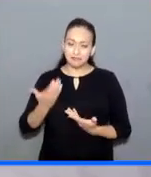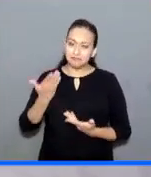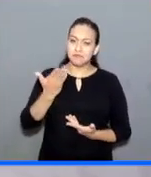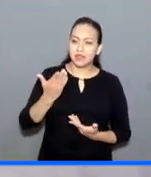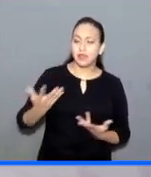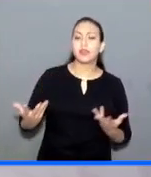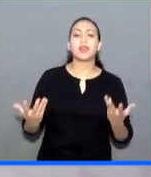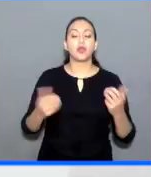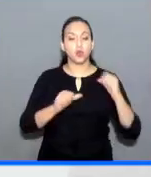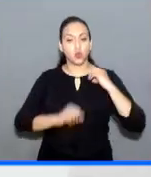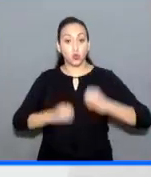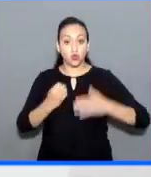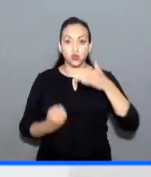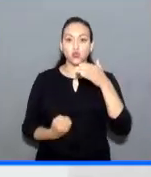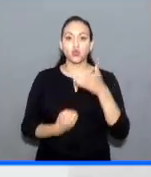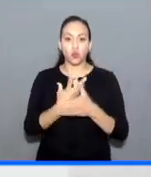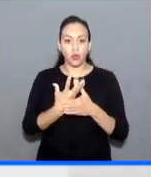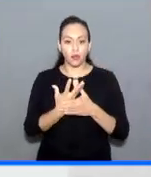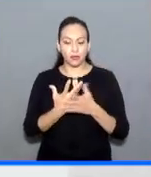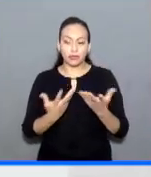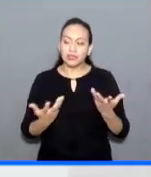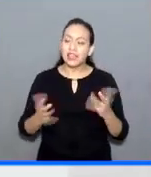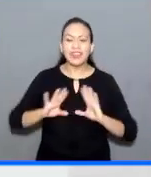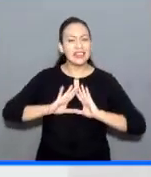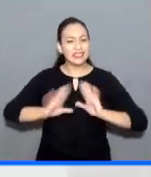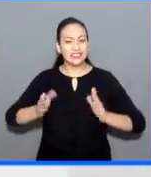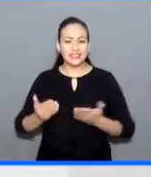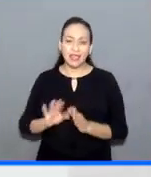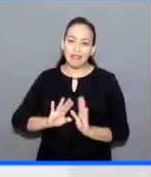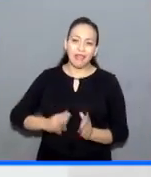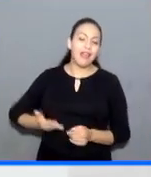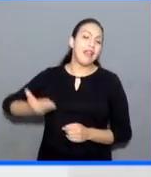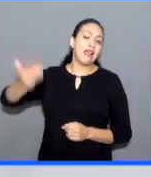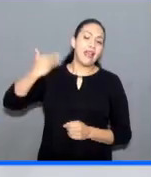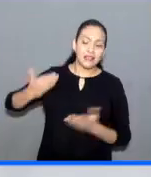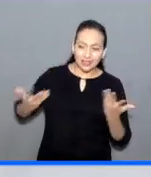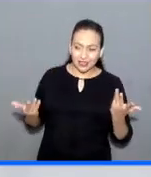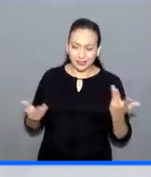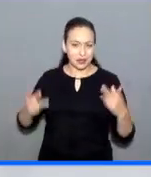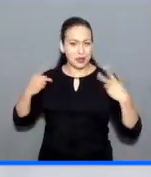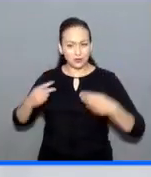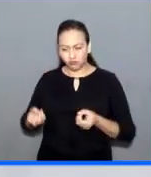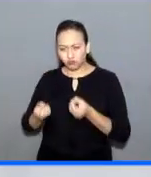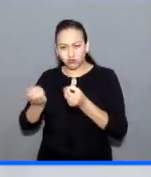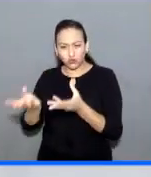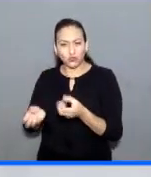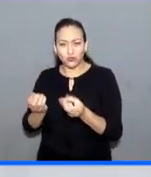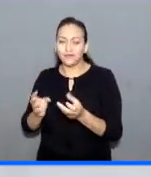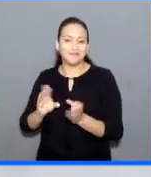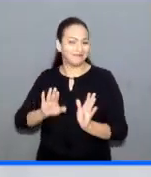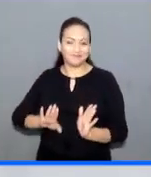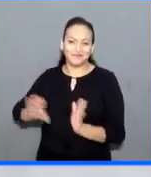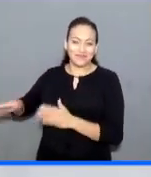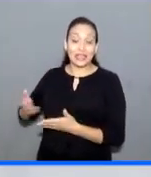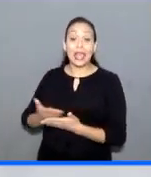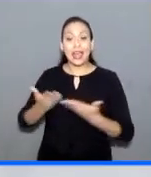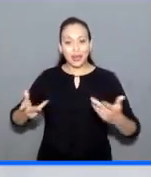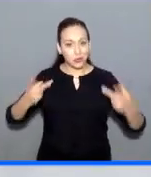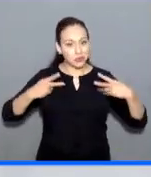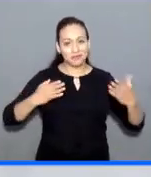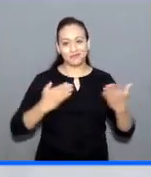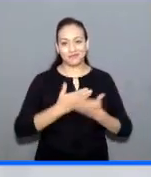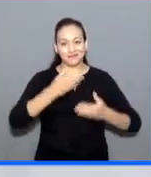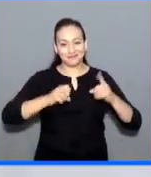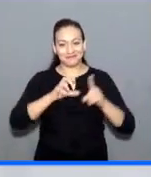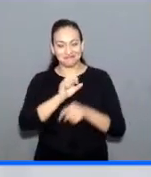Judicial en México, que deje atrás los privilegios y la corrupción para convertirse en una institución al servicio de todas y todos.